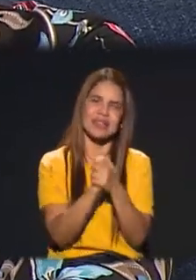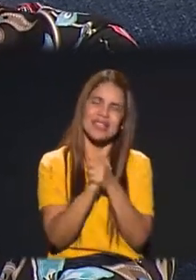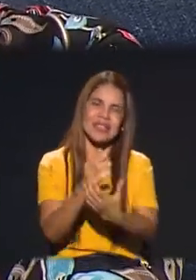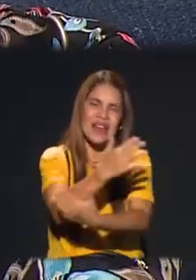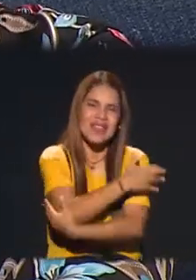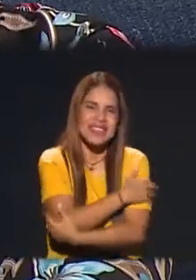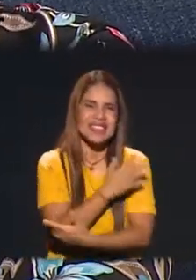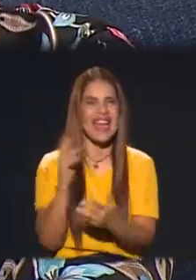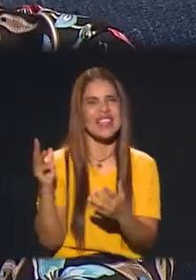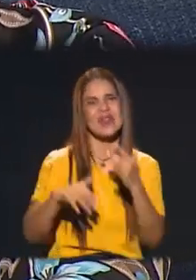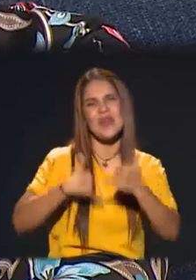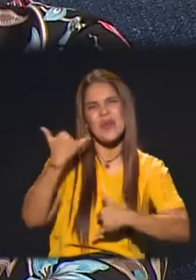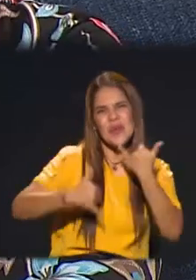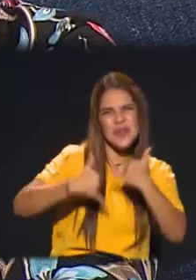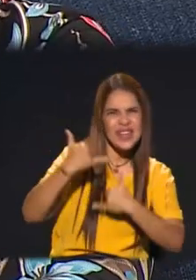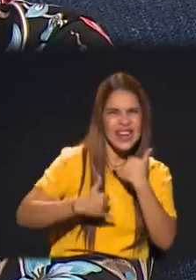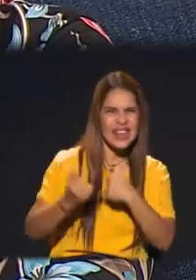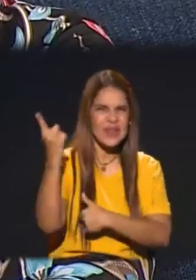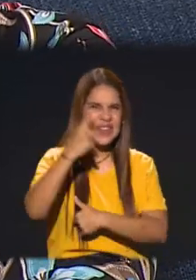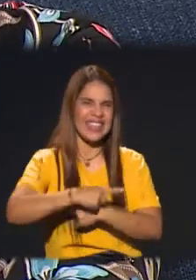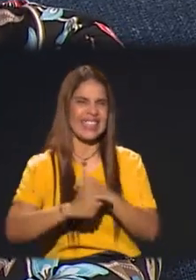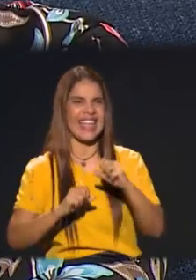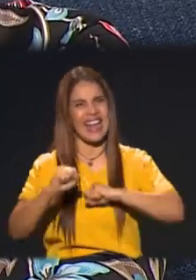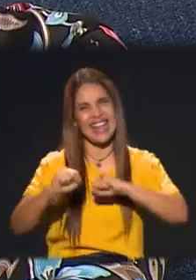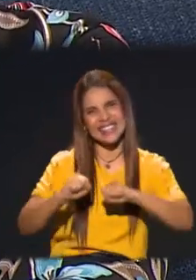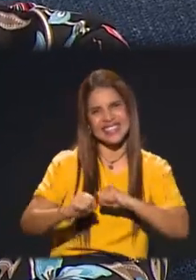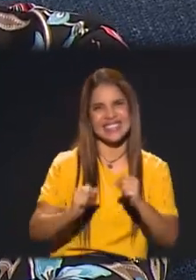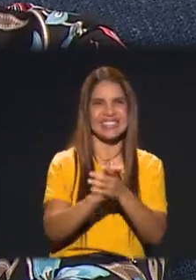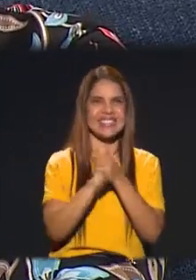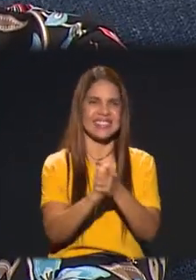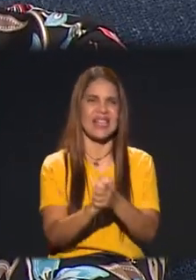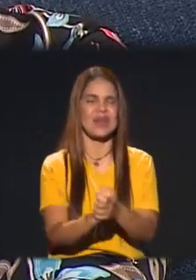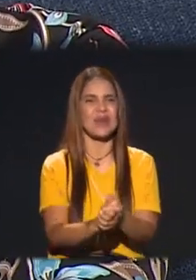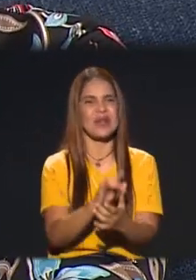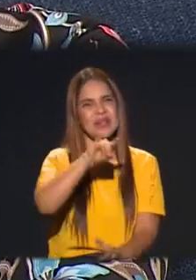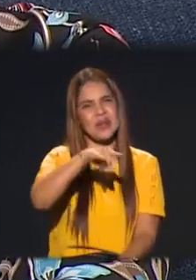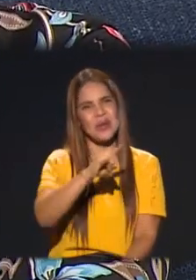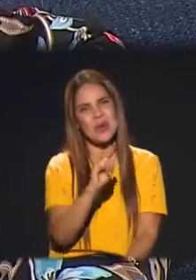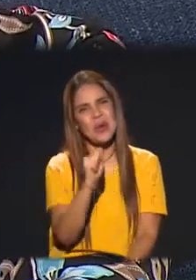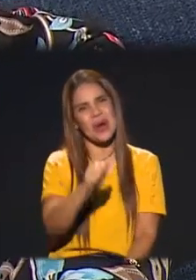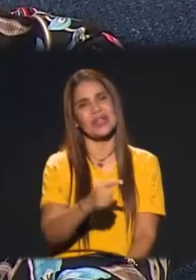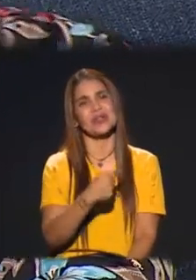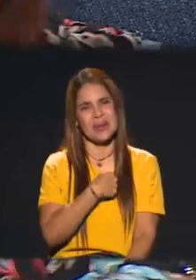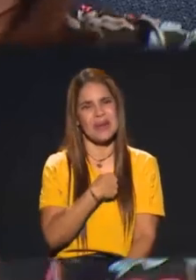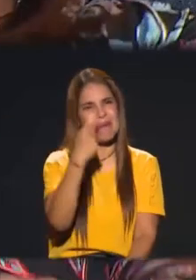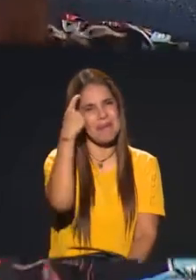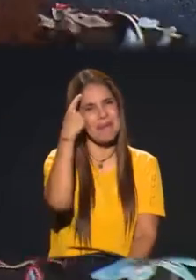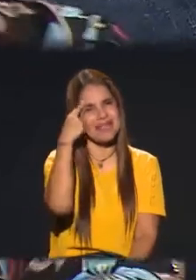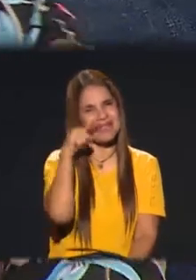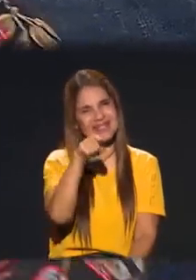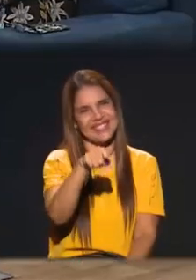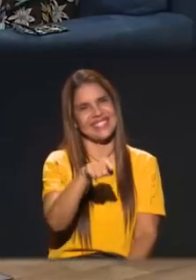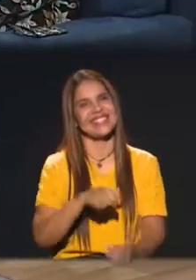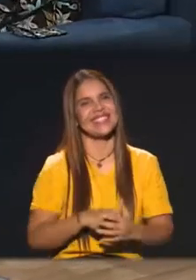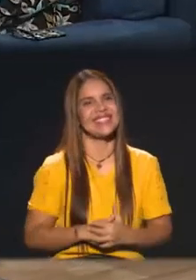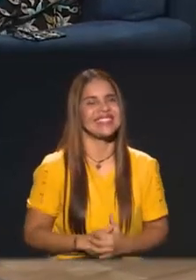verlos, por corretear todo el día, por hacer todo lo que tenemos por hacer. Un saludo muy especial, Juan José. Te extraño. Juan